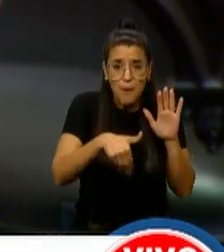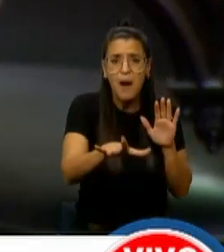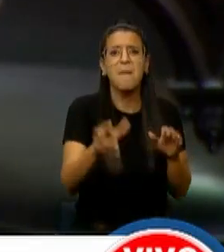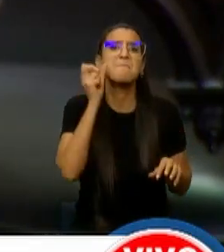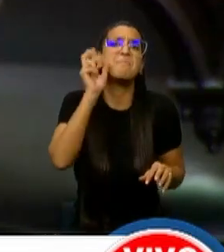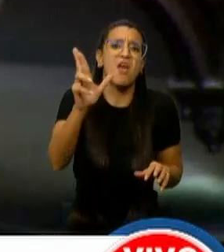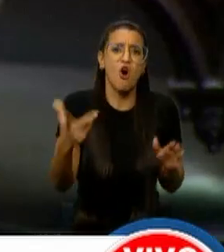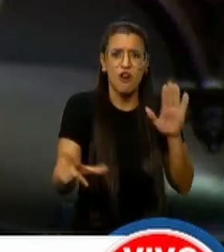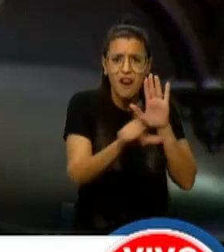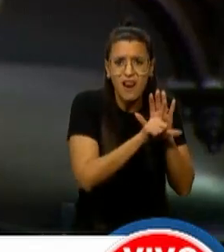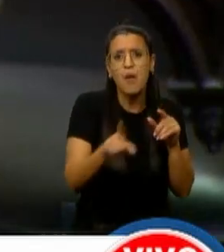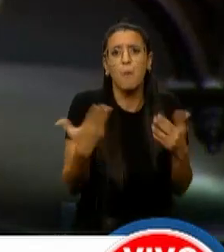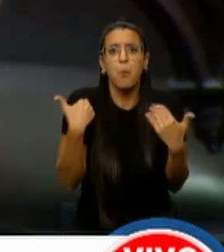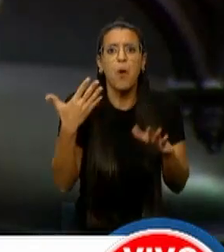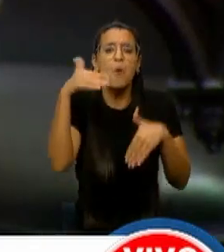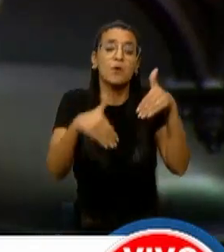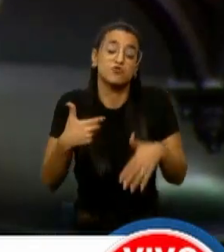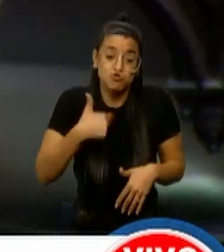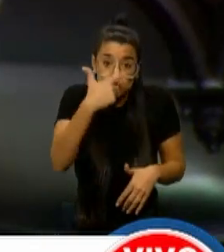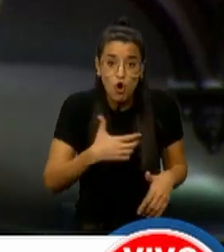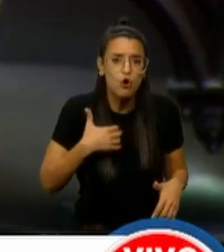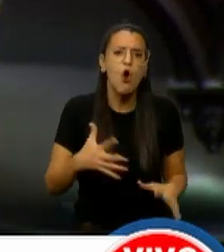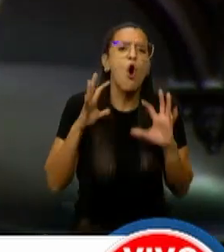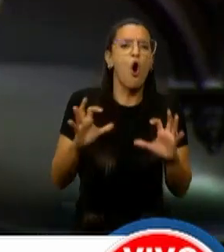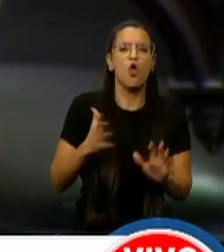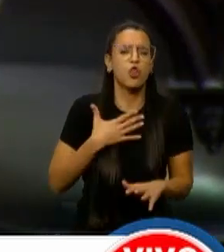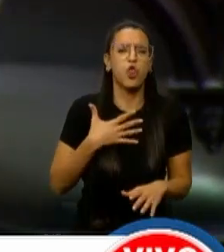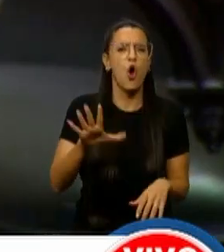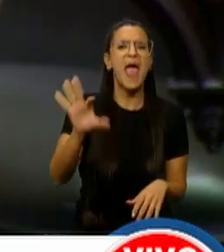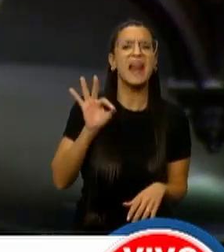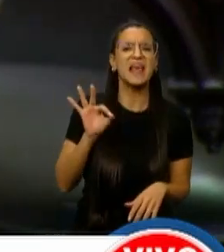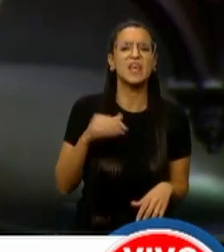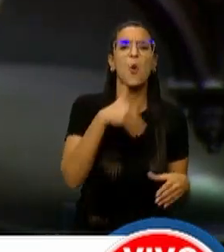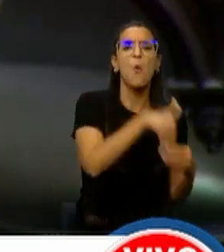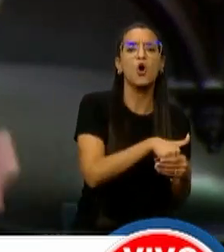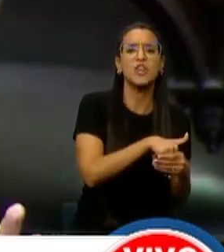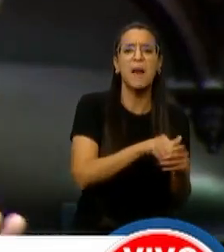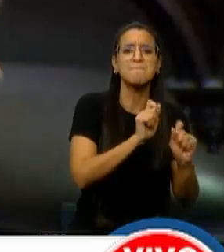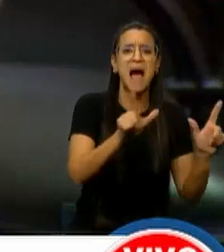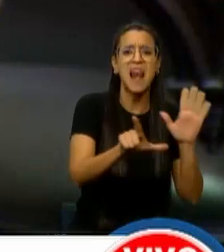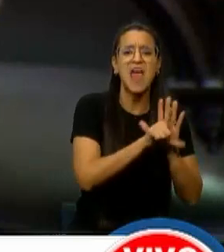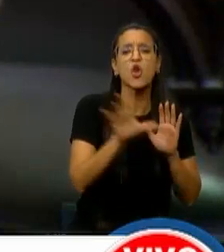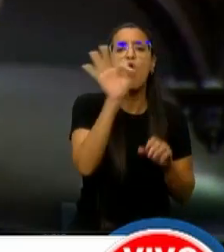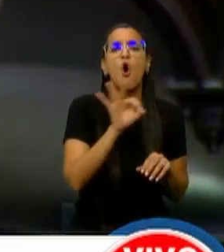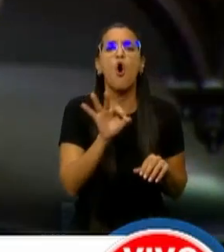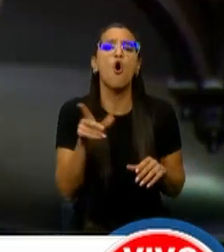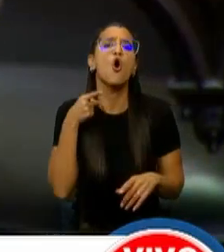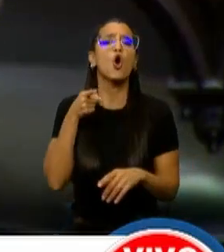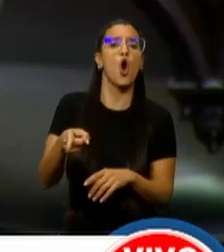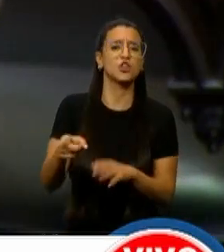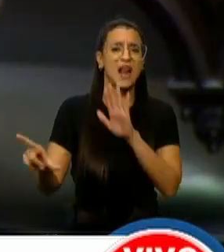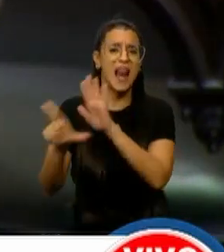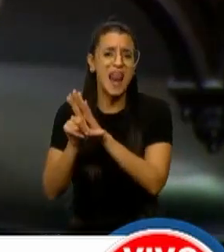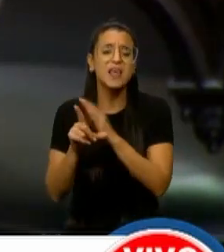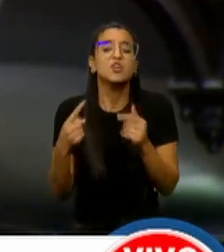peor ley que la que podríamos haber votado. En lo personal, odio tener que elegir entre votar una mala ley o votar en contra